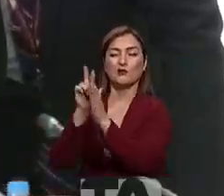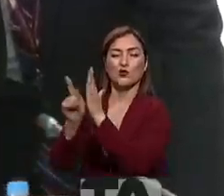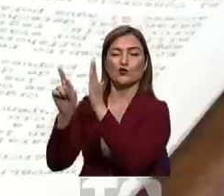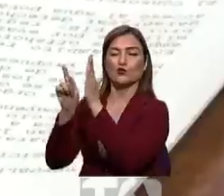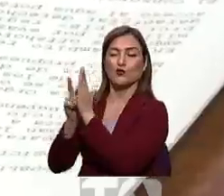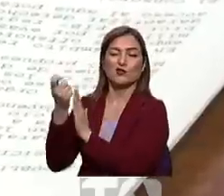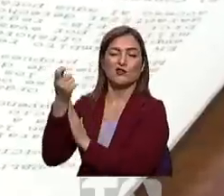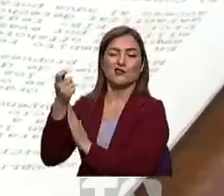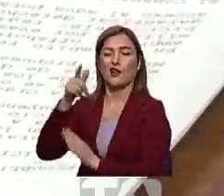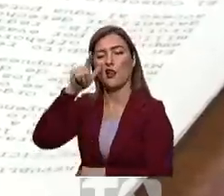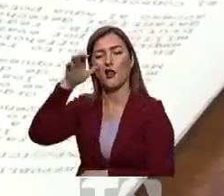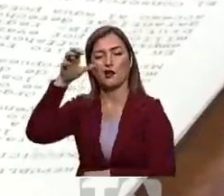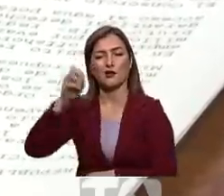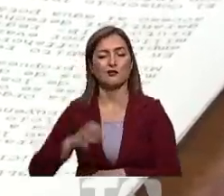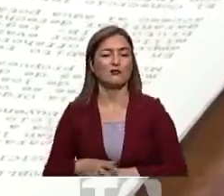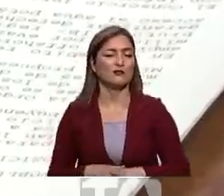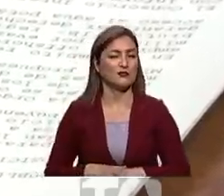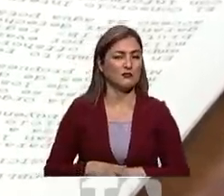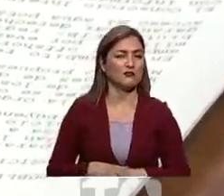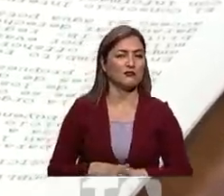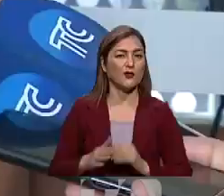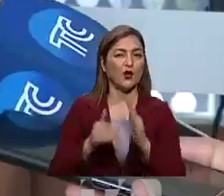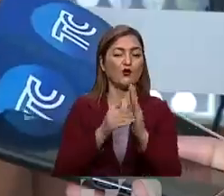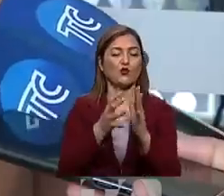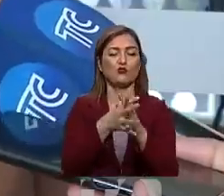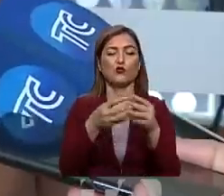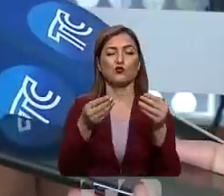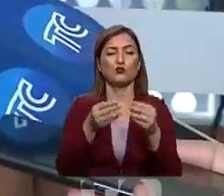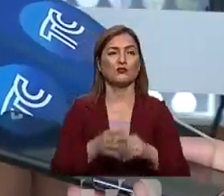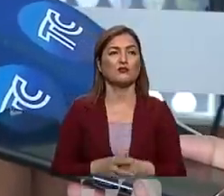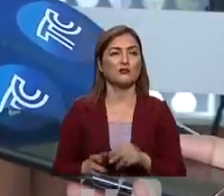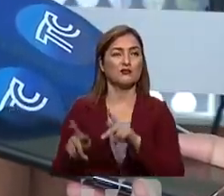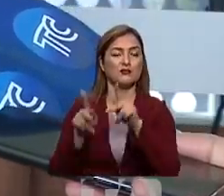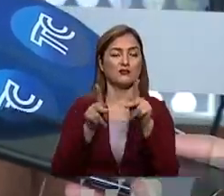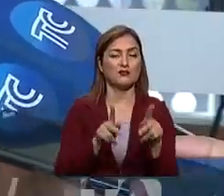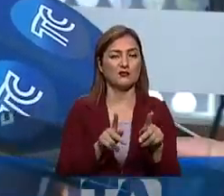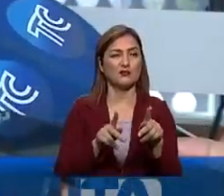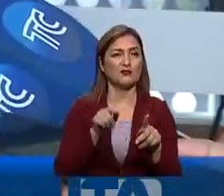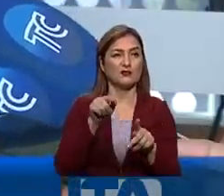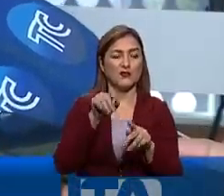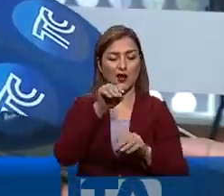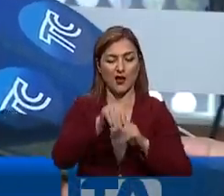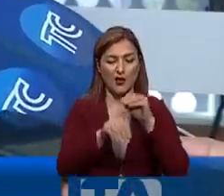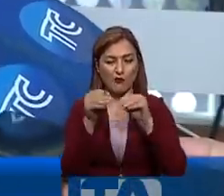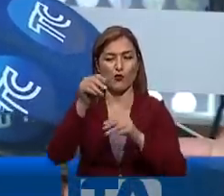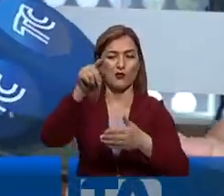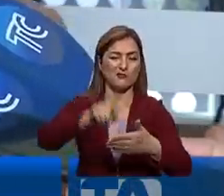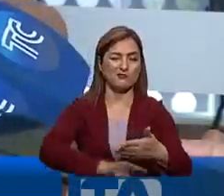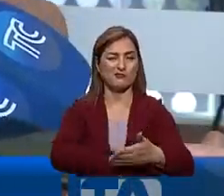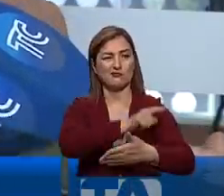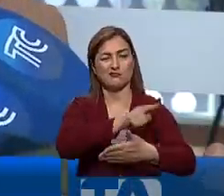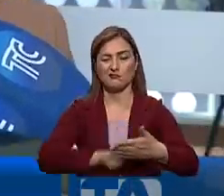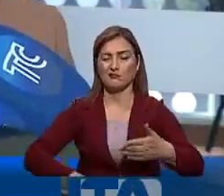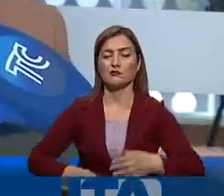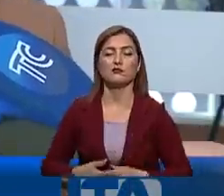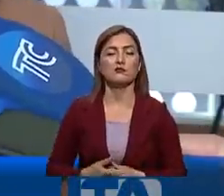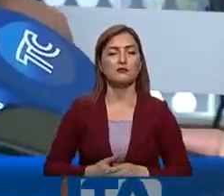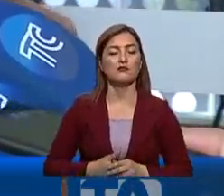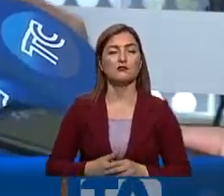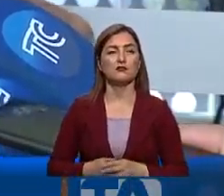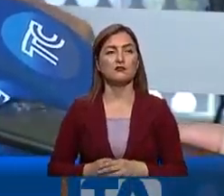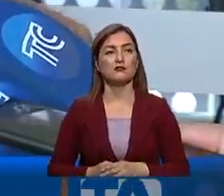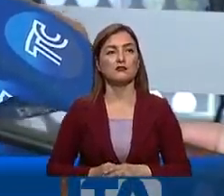contrarias, aunque hay una solución que se piensa para el Pleno. Se prevé que se desestime ese informe, no